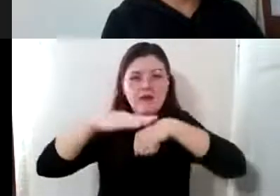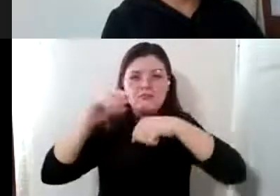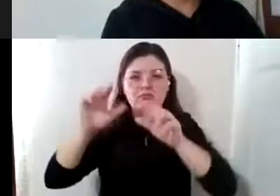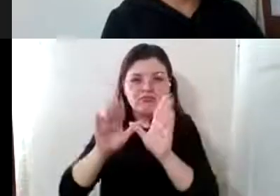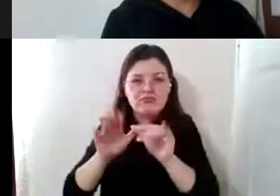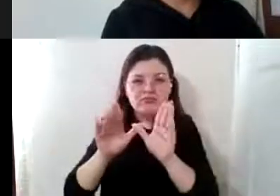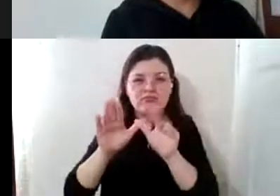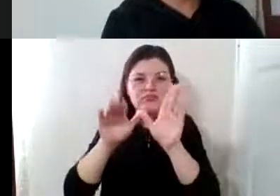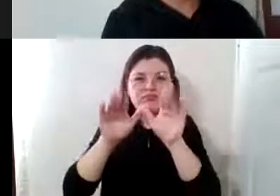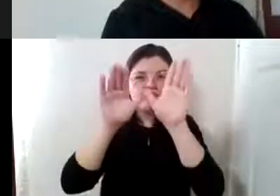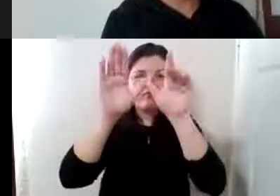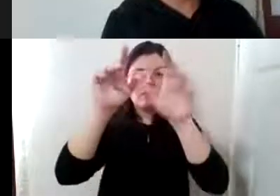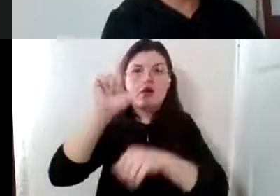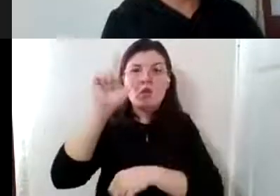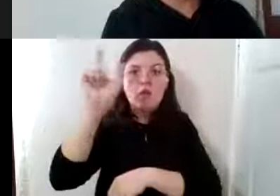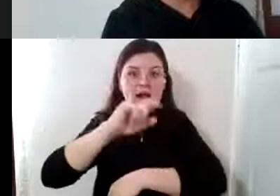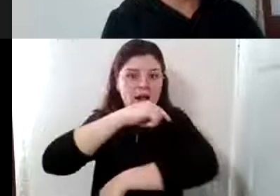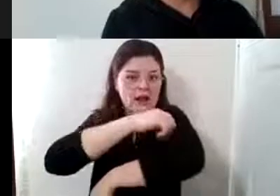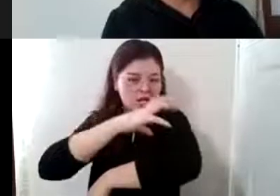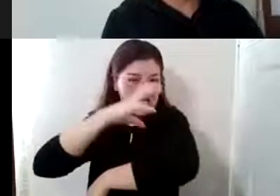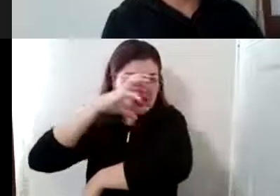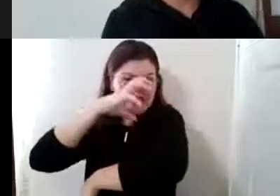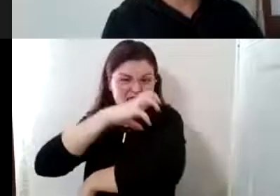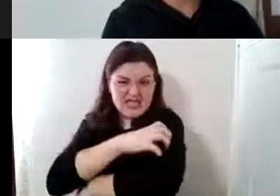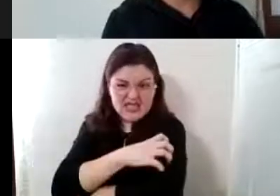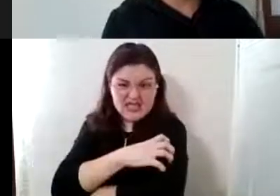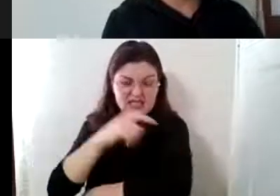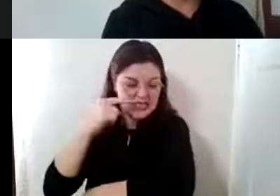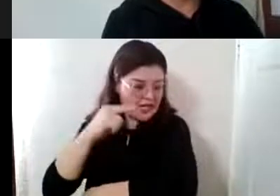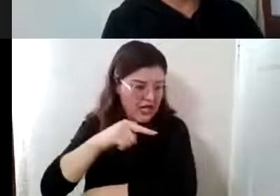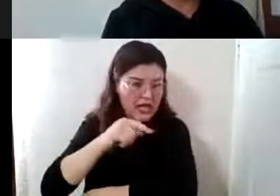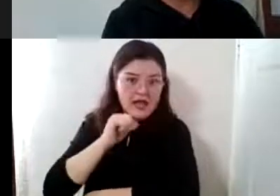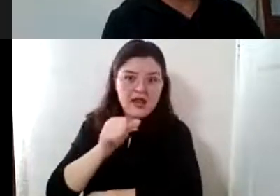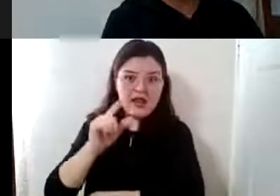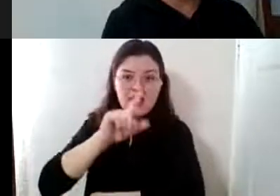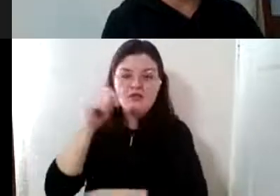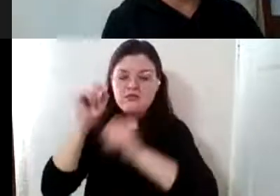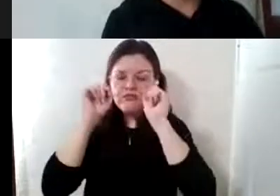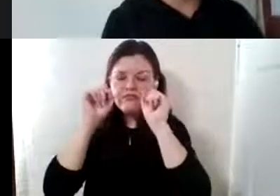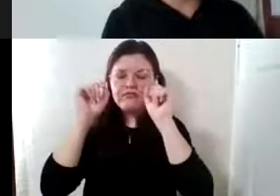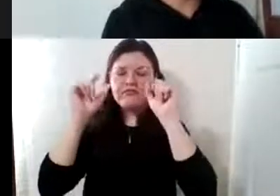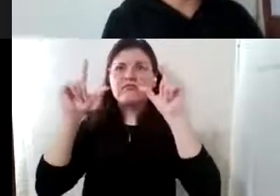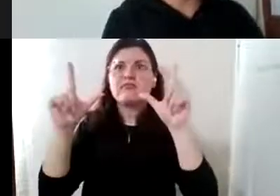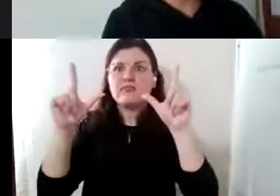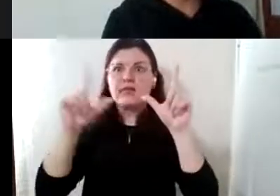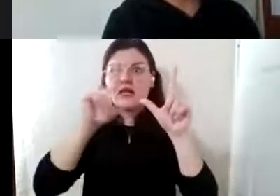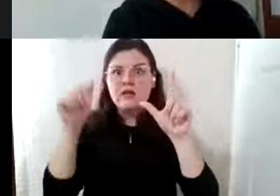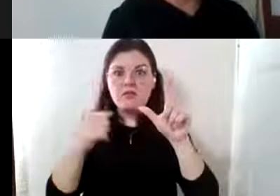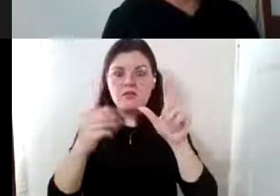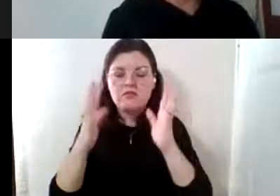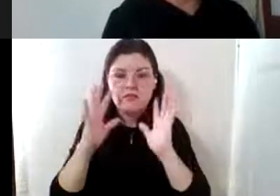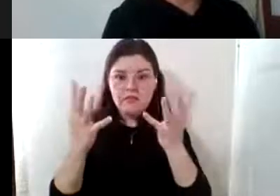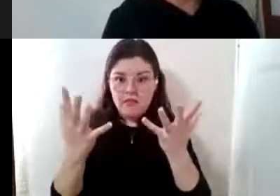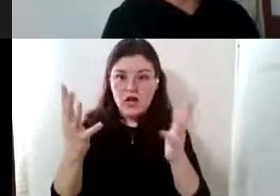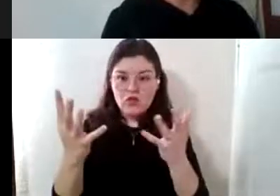cuando Estela dejó de notar las uñas afiladas de Lucía, abrió los ojos y miró las manos para ver si se